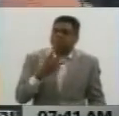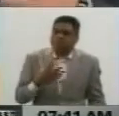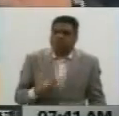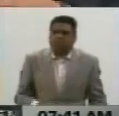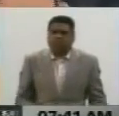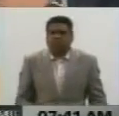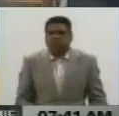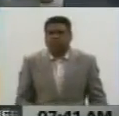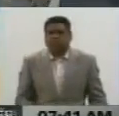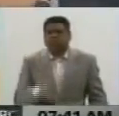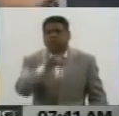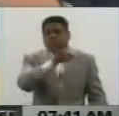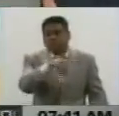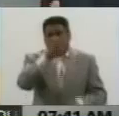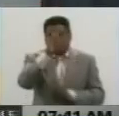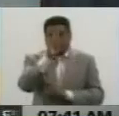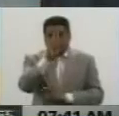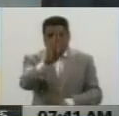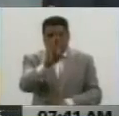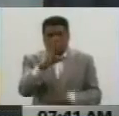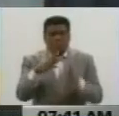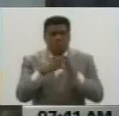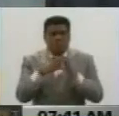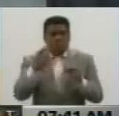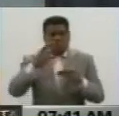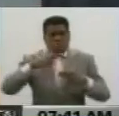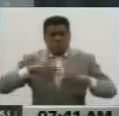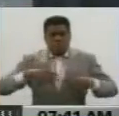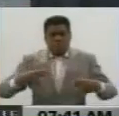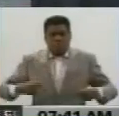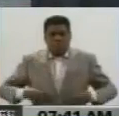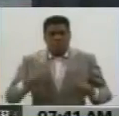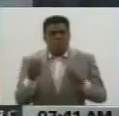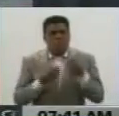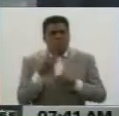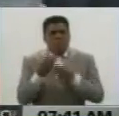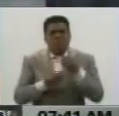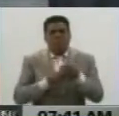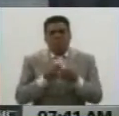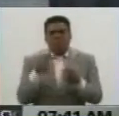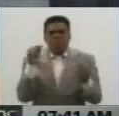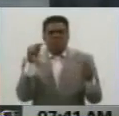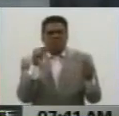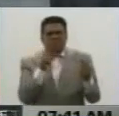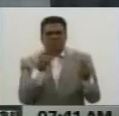Y respetando el ambiente y el ser humano. ¿Cómo hacer esto? Bueno, mira,